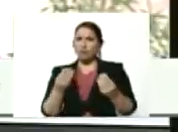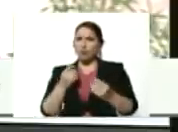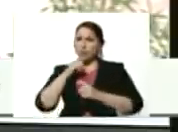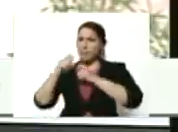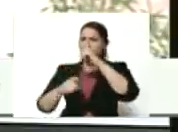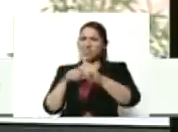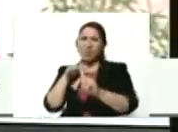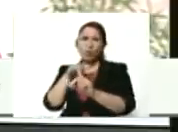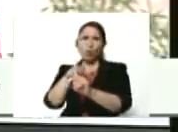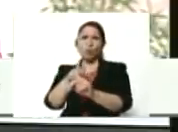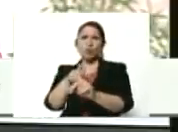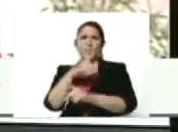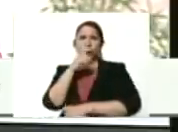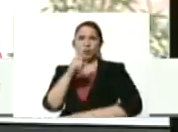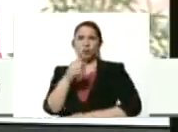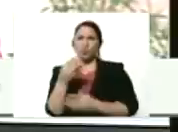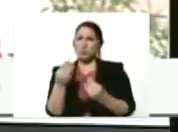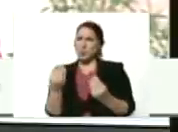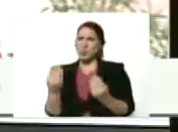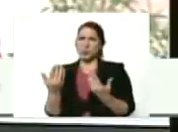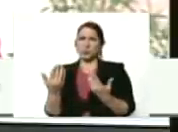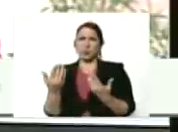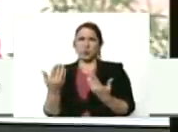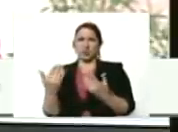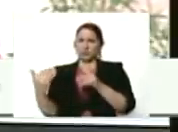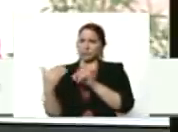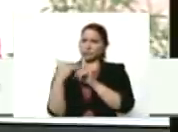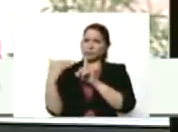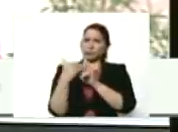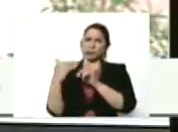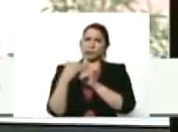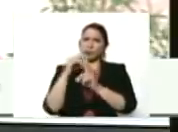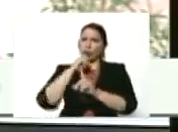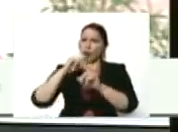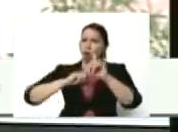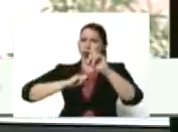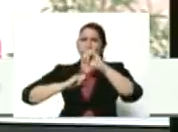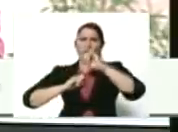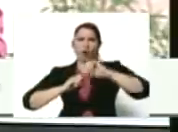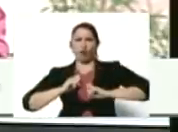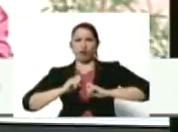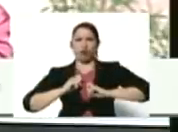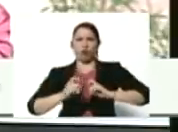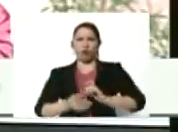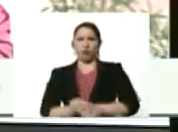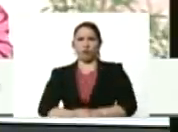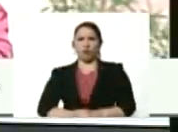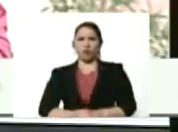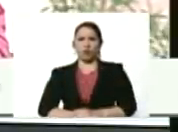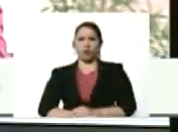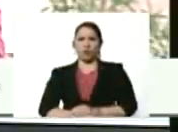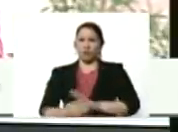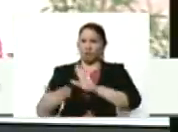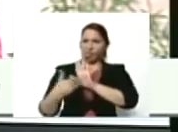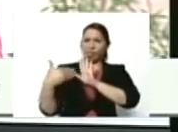Maduro, mucho revanchismo, mucho odio visceral, odio del hígado contra Maduro,